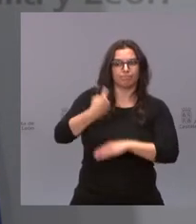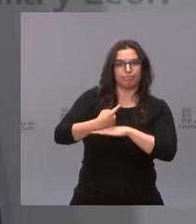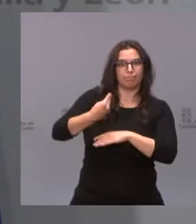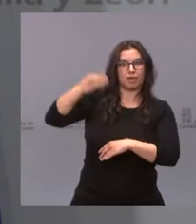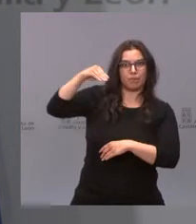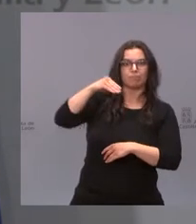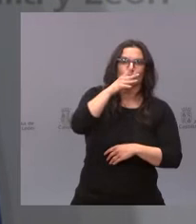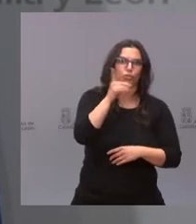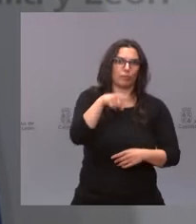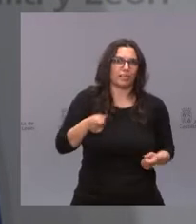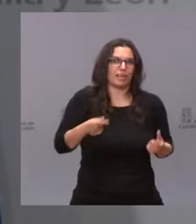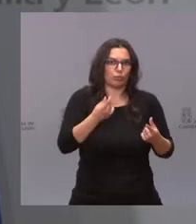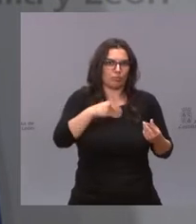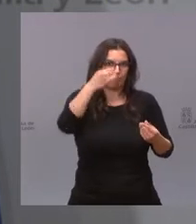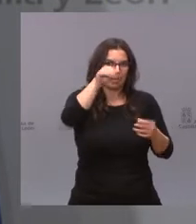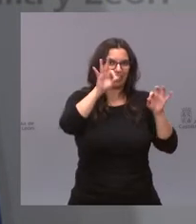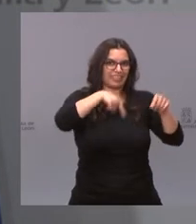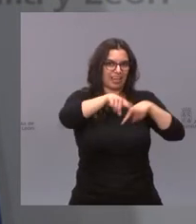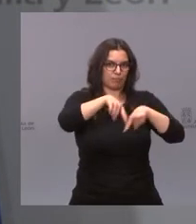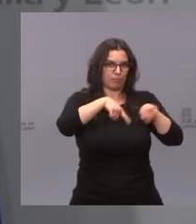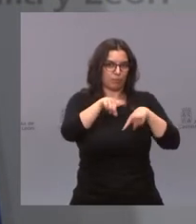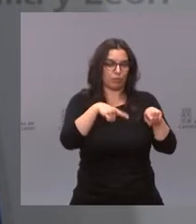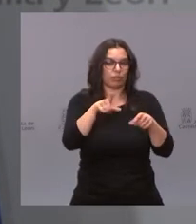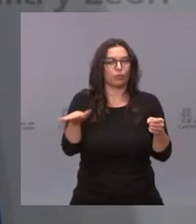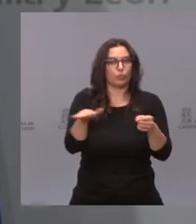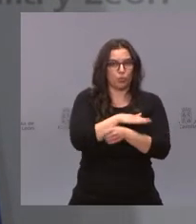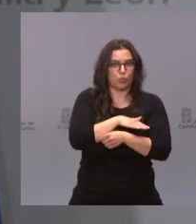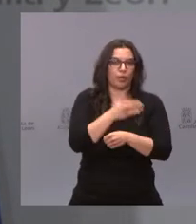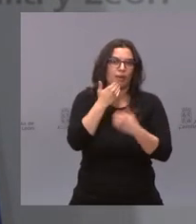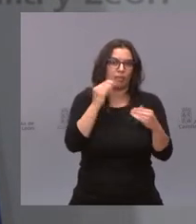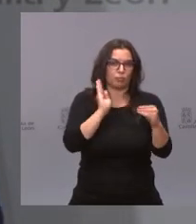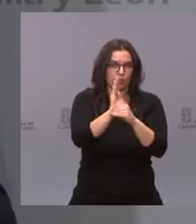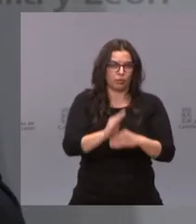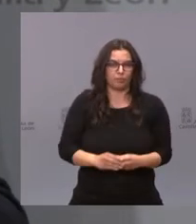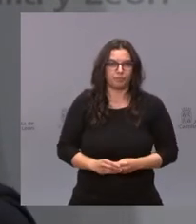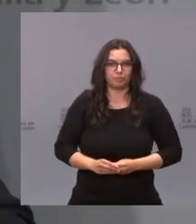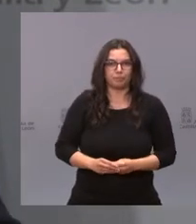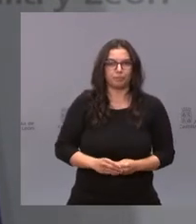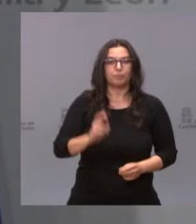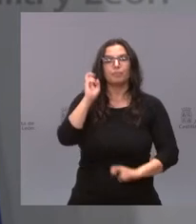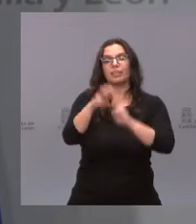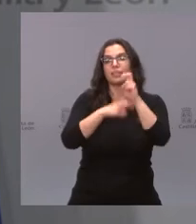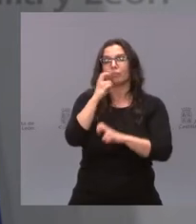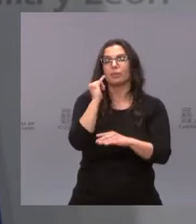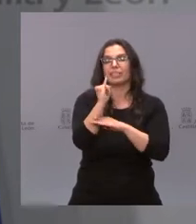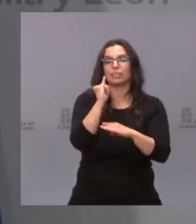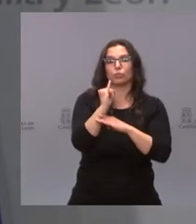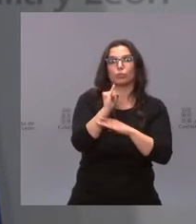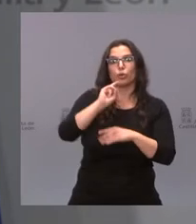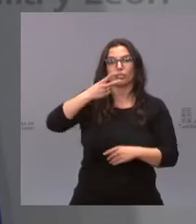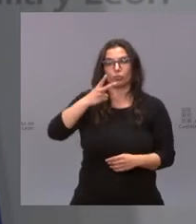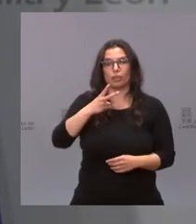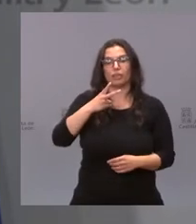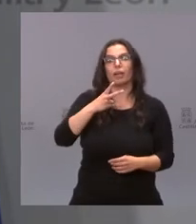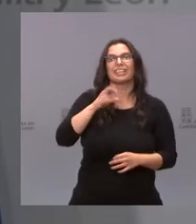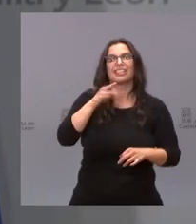en este transporte que se financia mediante esta subvención. la reforma del Instituto de Secundaria Los Sauces